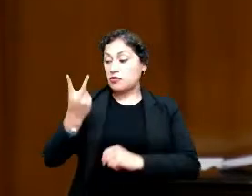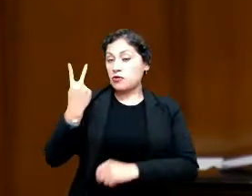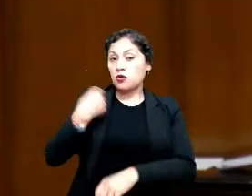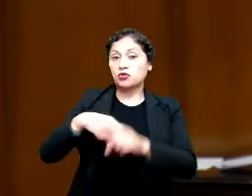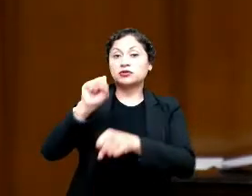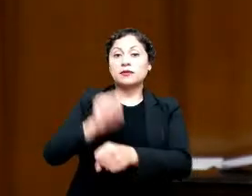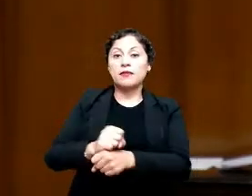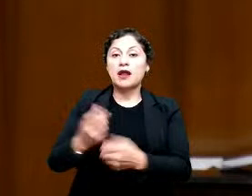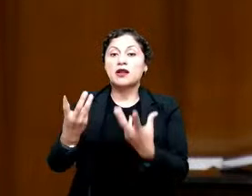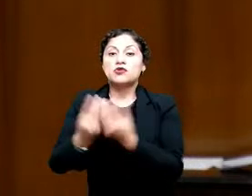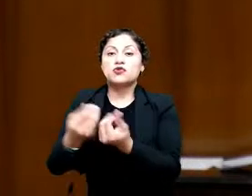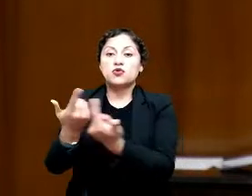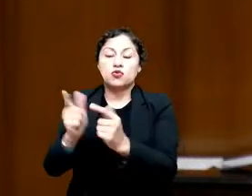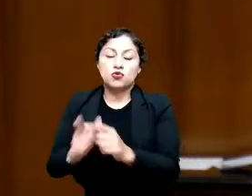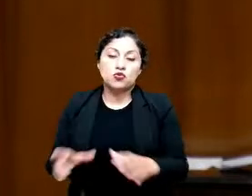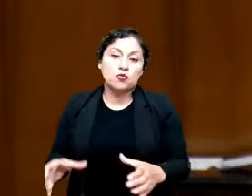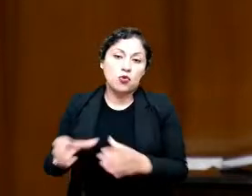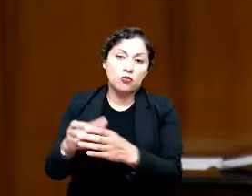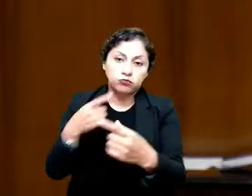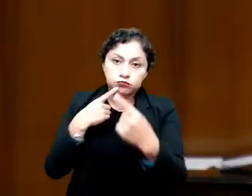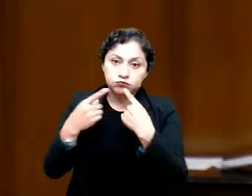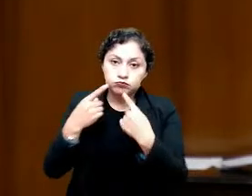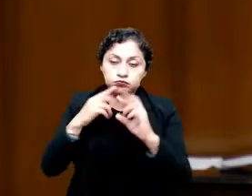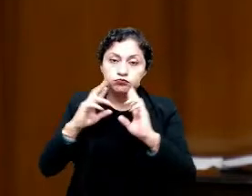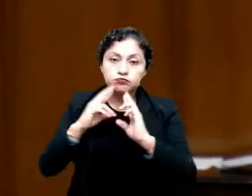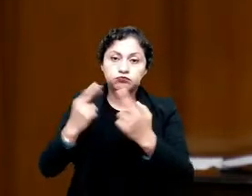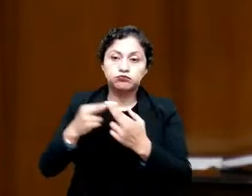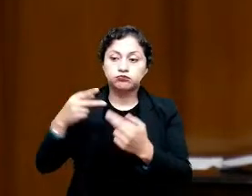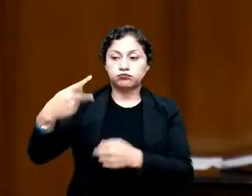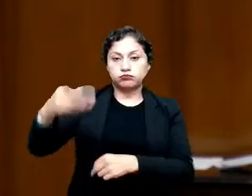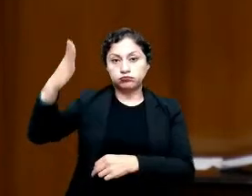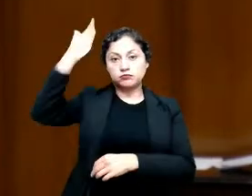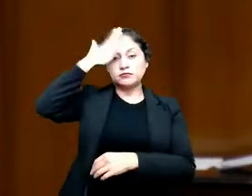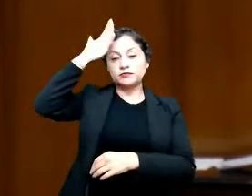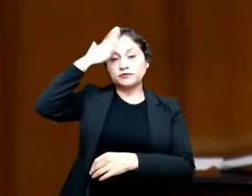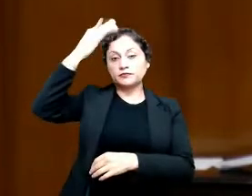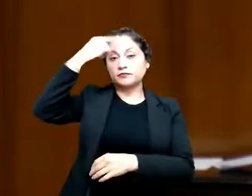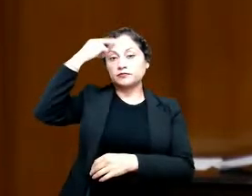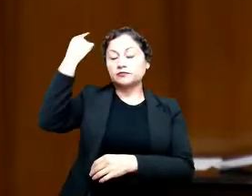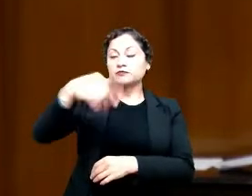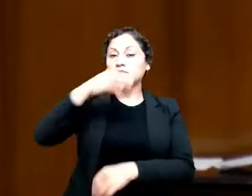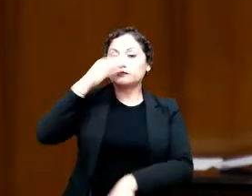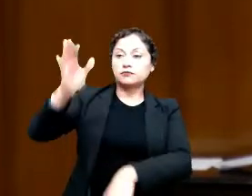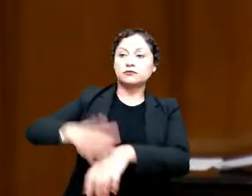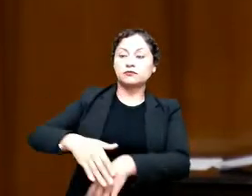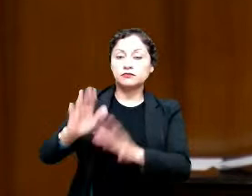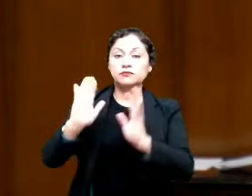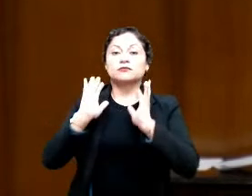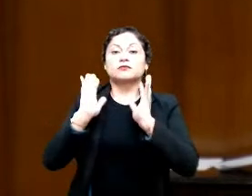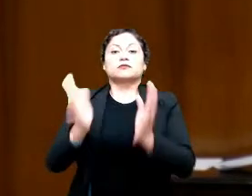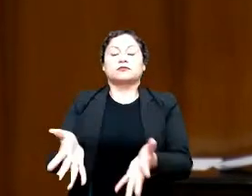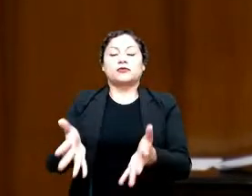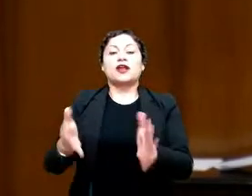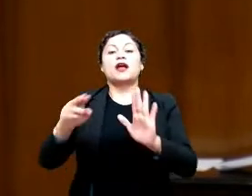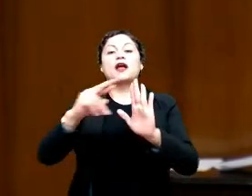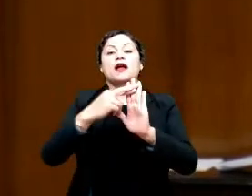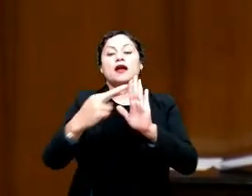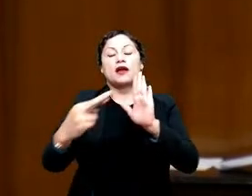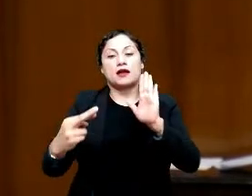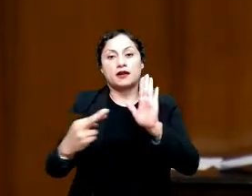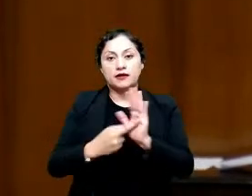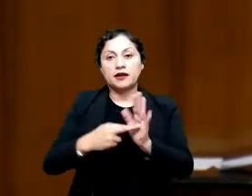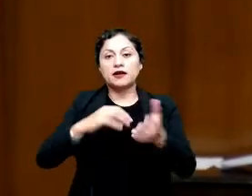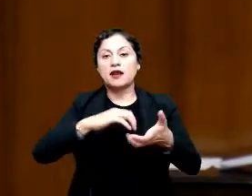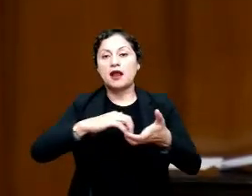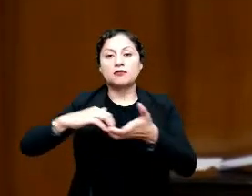este grupo, particularmente con la cabeza de ellos, para decirle que ya fue emitida la norma de grúas, que